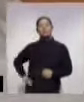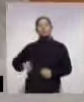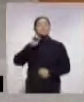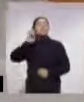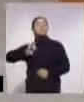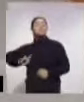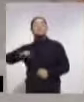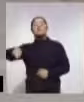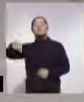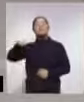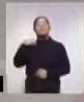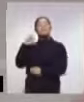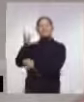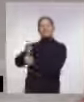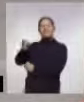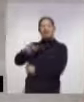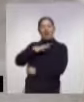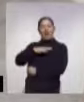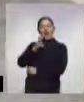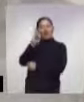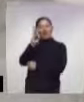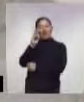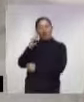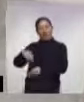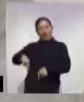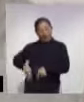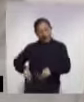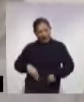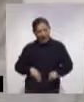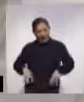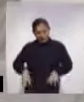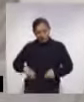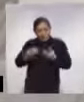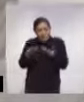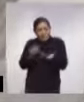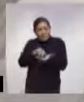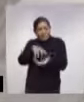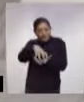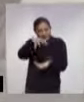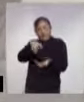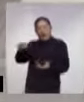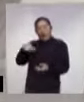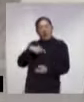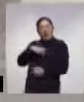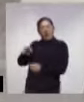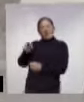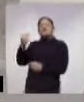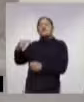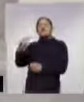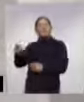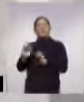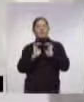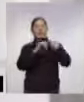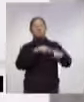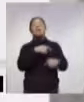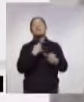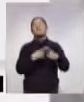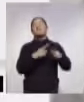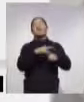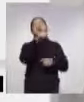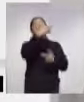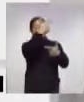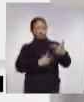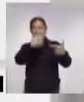a quien se le encontraron varios envoltorios de droga sintética. Por este hecho, los investigadores ingresaron los datos del sospechoso a las diferentes bases de